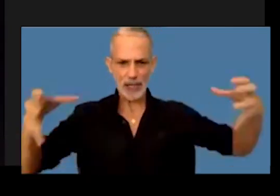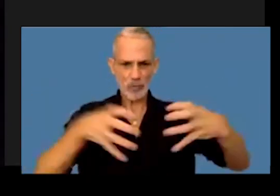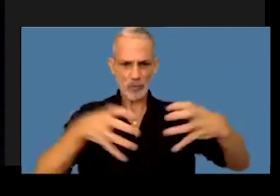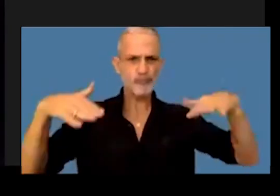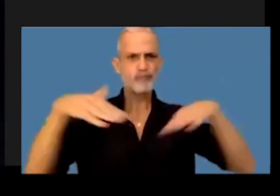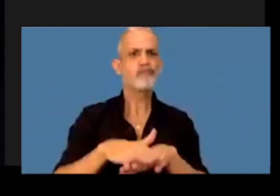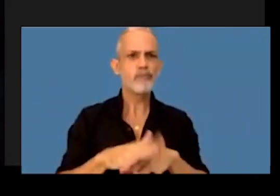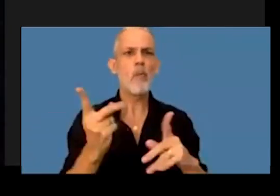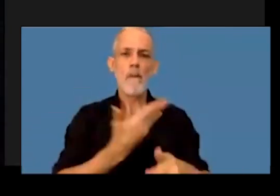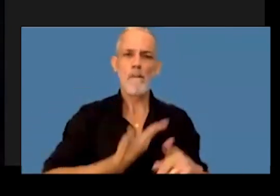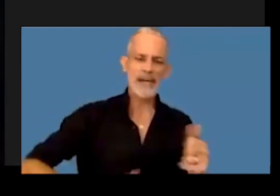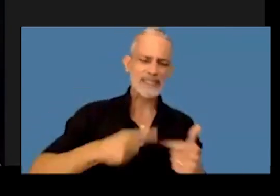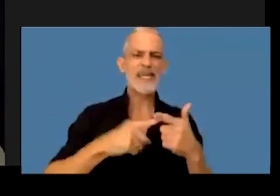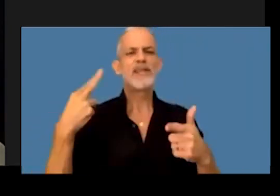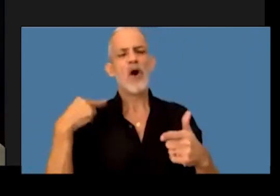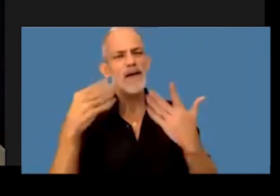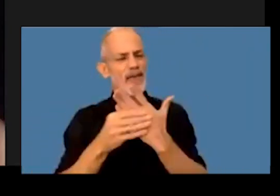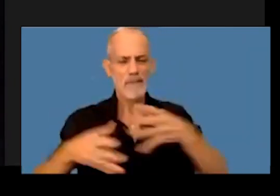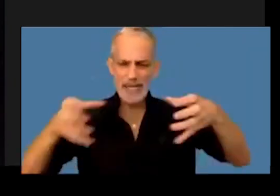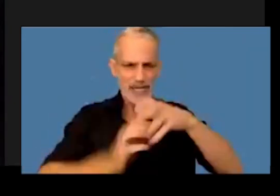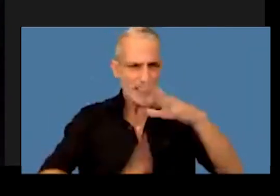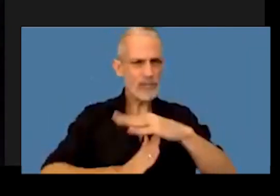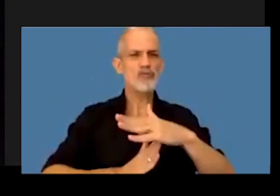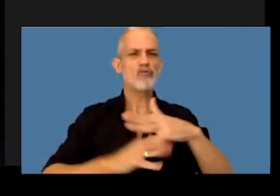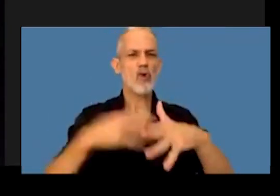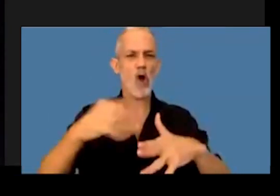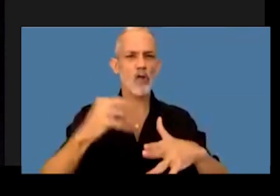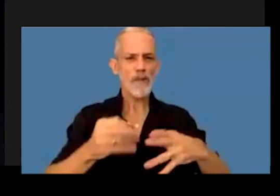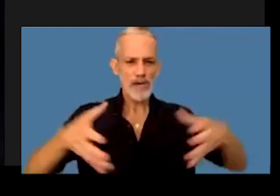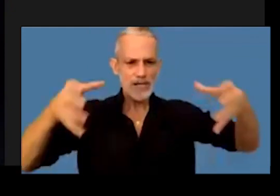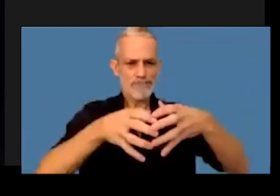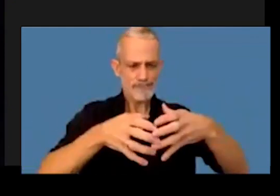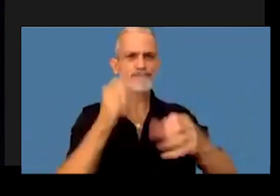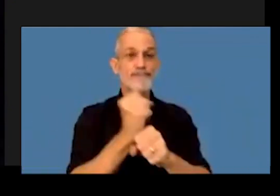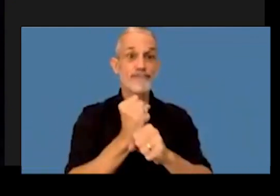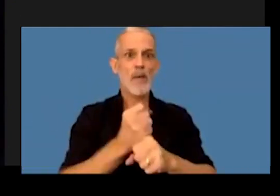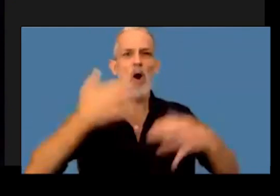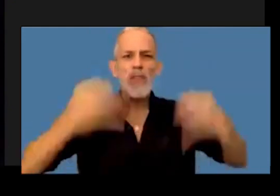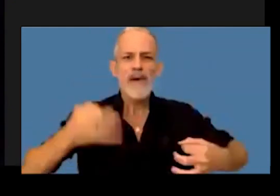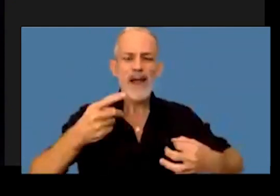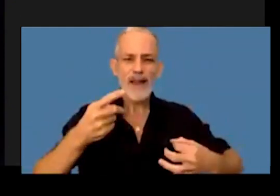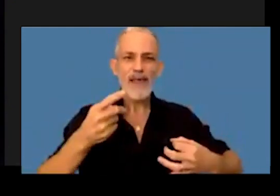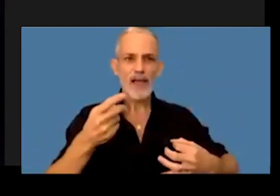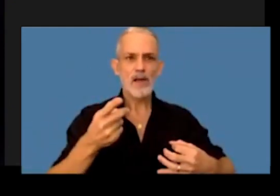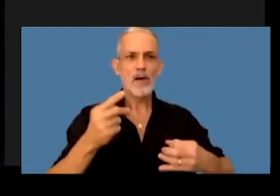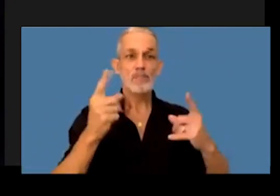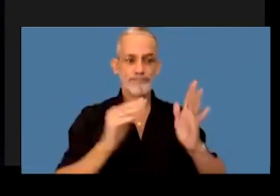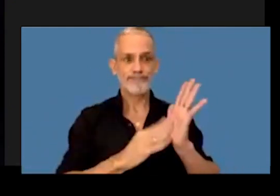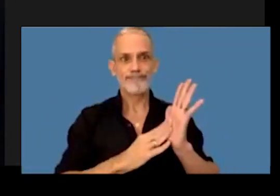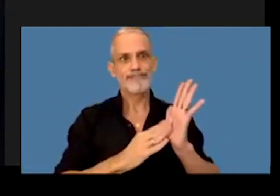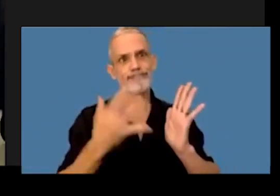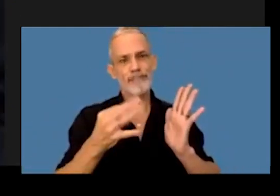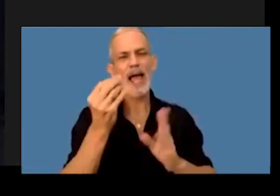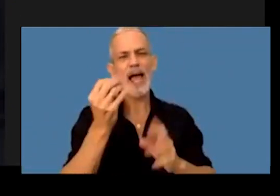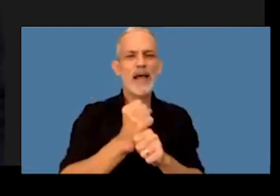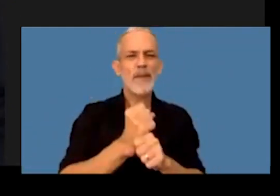presidente, con la jefatura de gabinete a la cabeza, se instale de verdad la problemática y el trabajo en discapacidad,